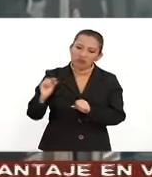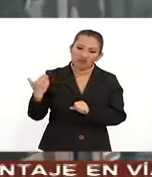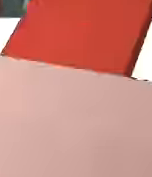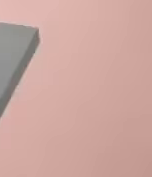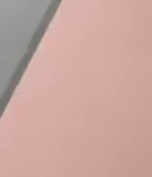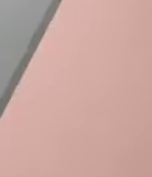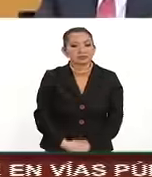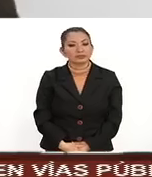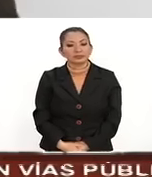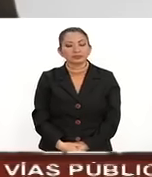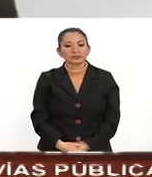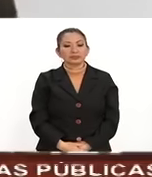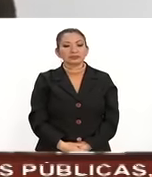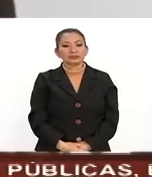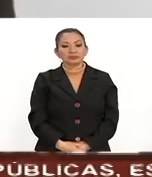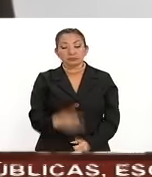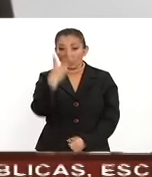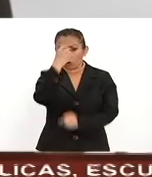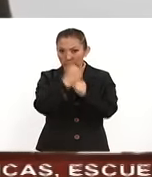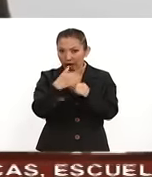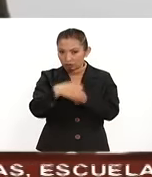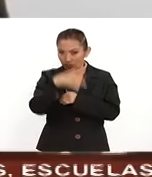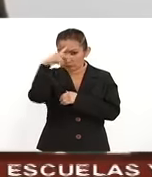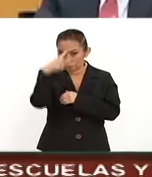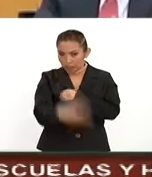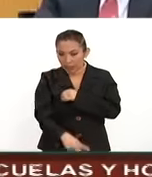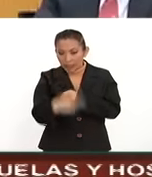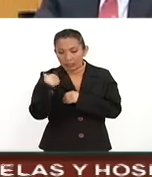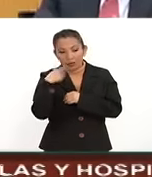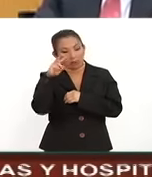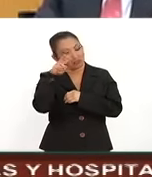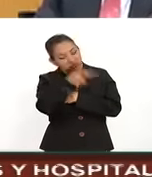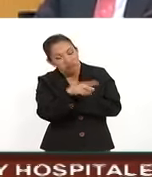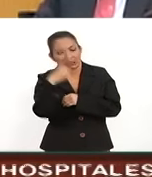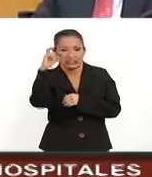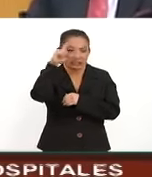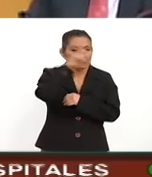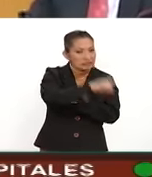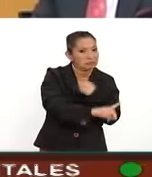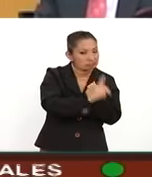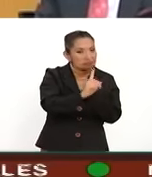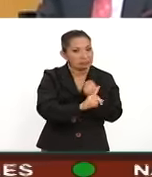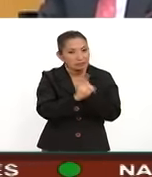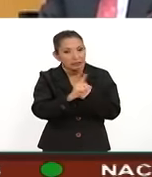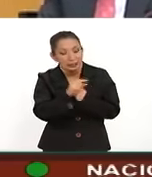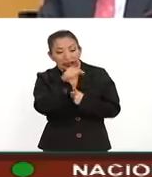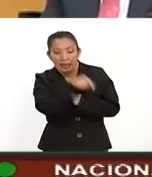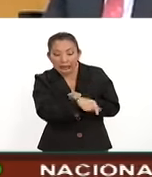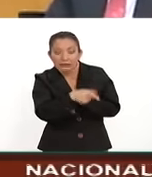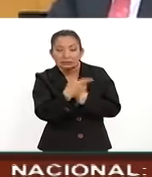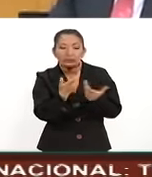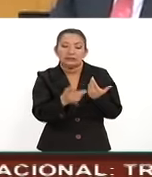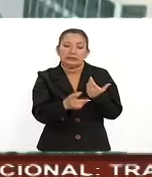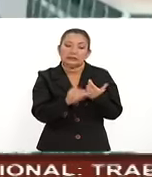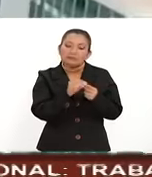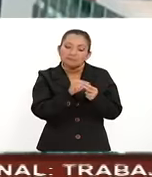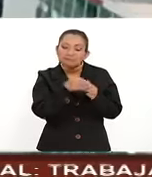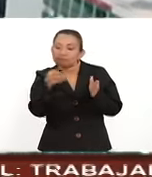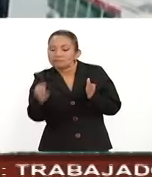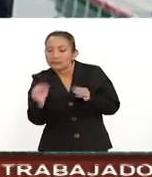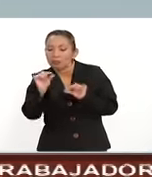recientes. Los últimos 2 años México ha enfrentado complicaciones y retos y de esas complicaciones y retos ha